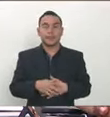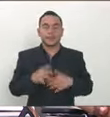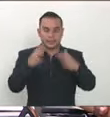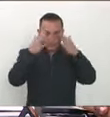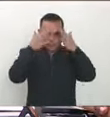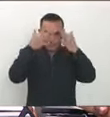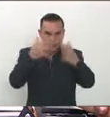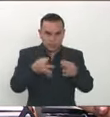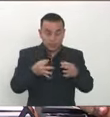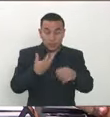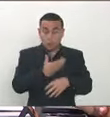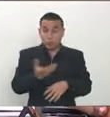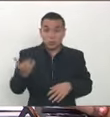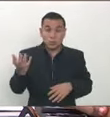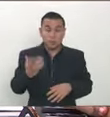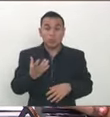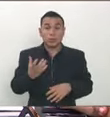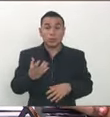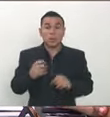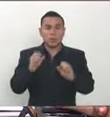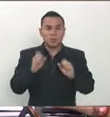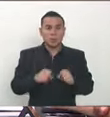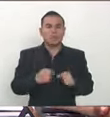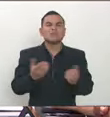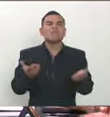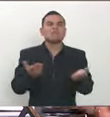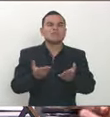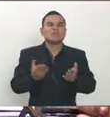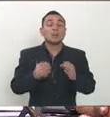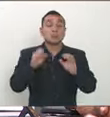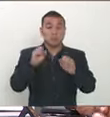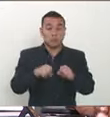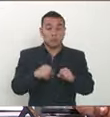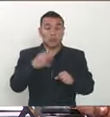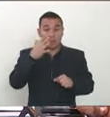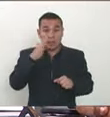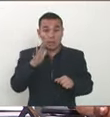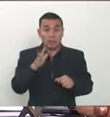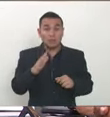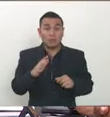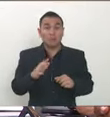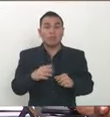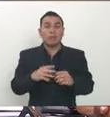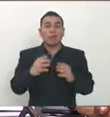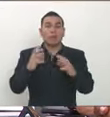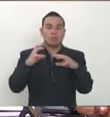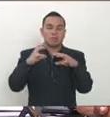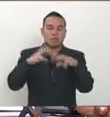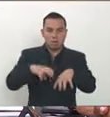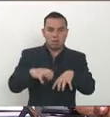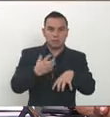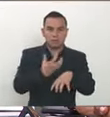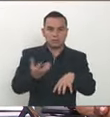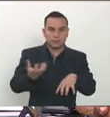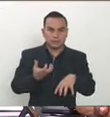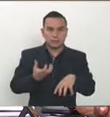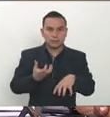decisiones que tomemos, ya que pueden venir a destruir el cuerpo más rápido que la enfermedad.